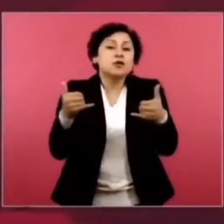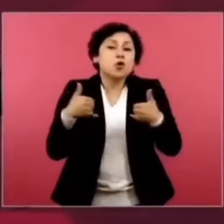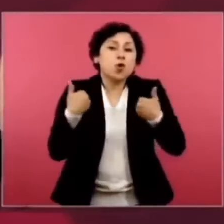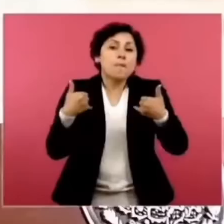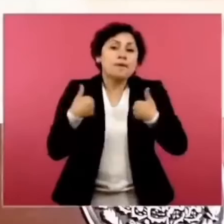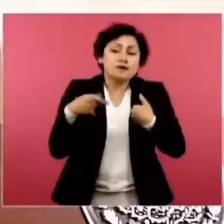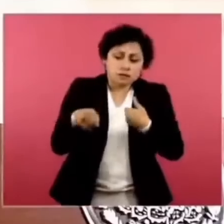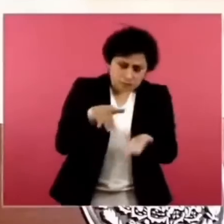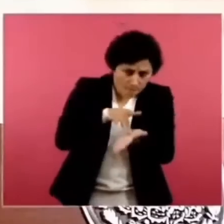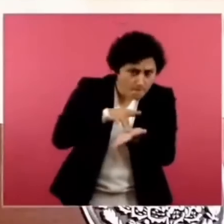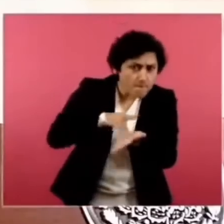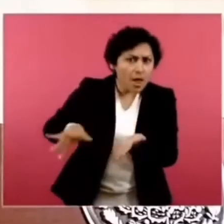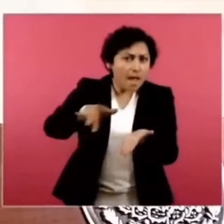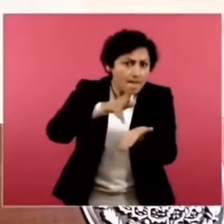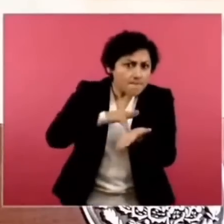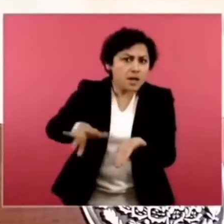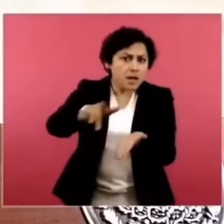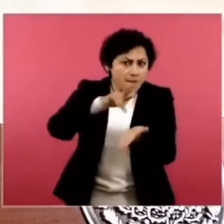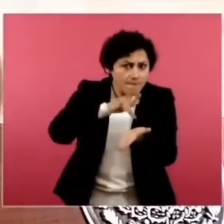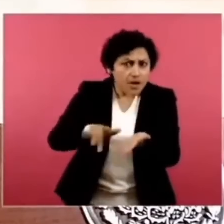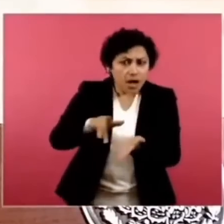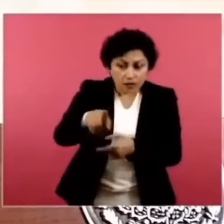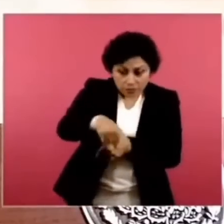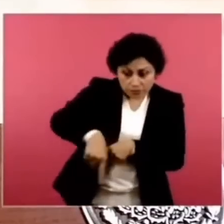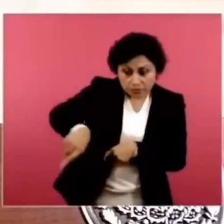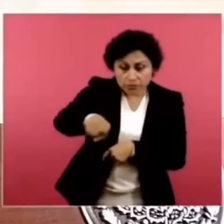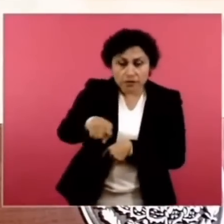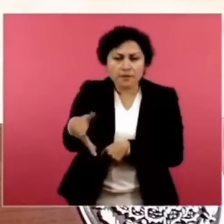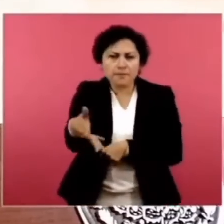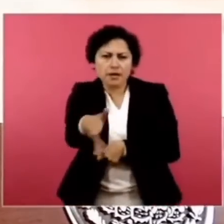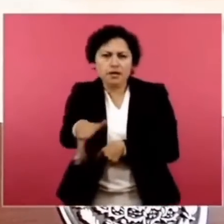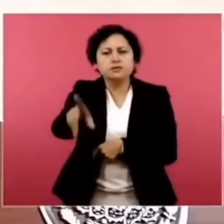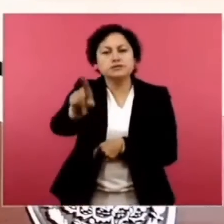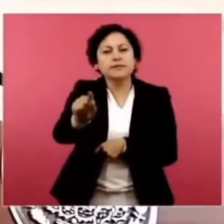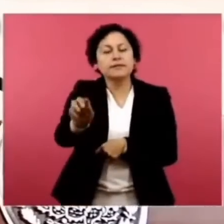esos 2,600,000, el 70%